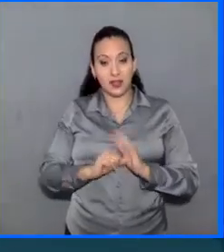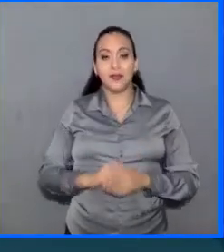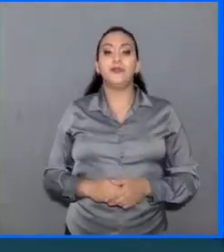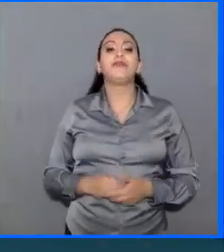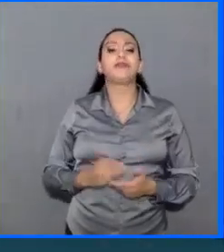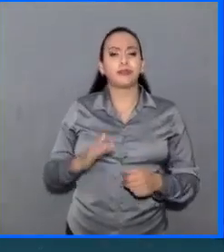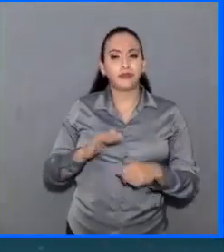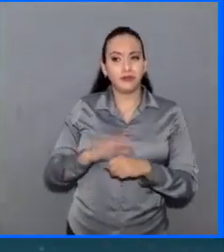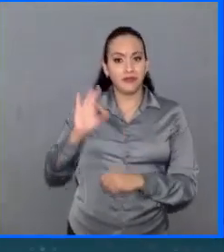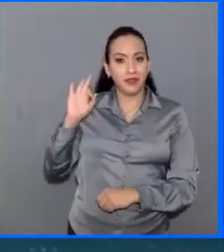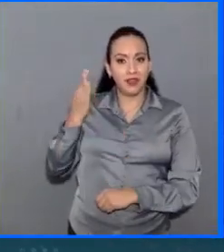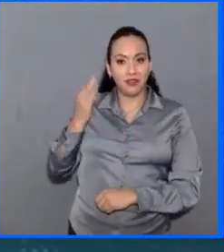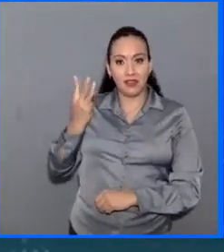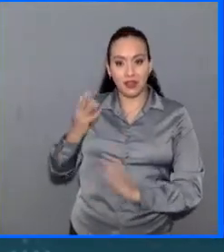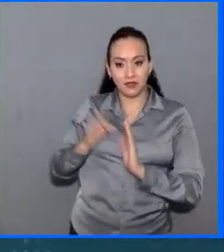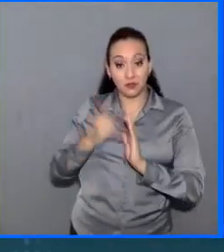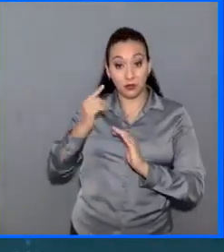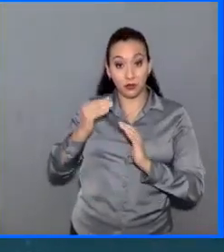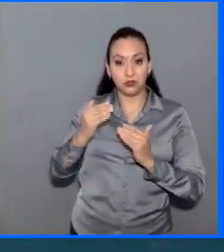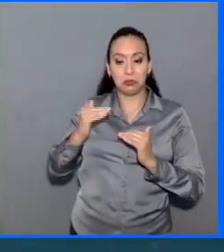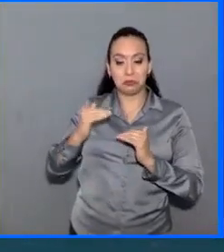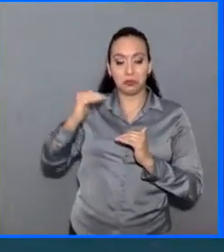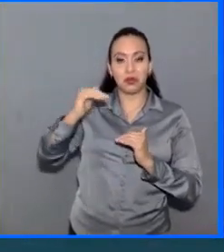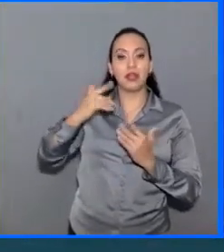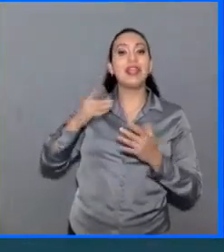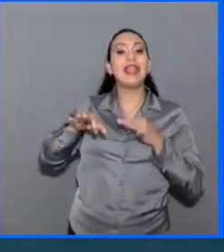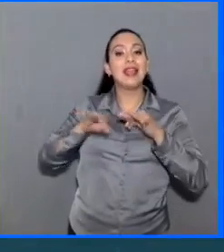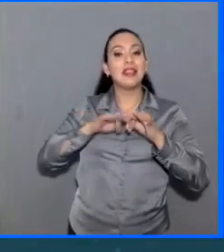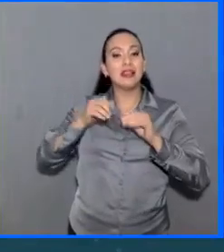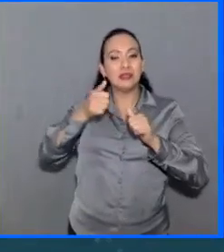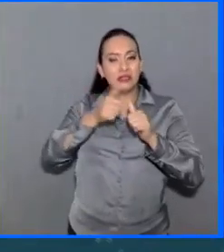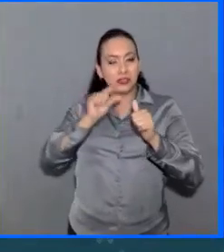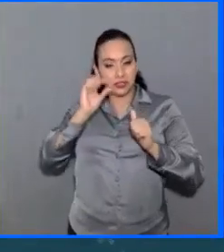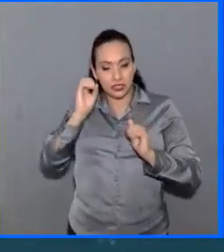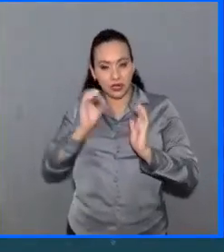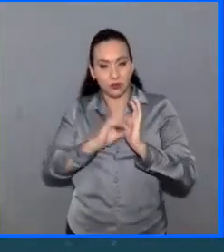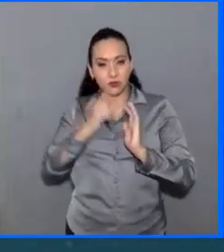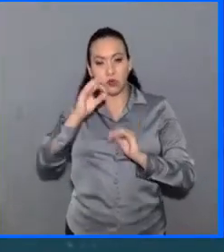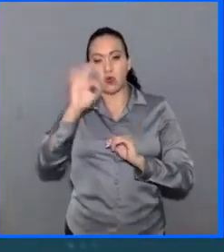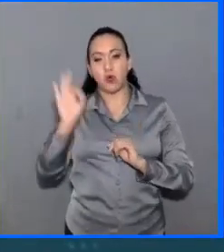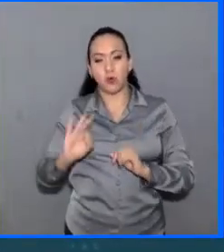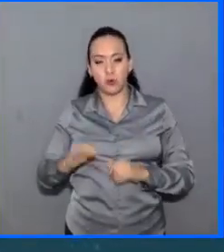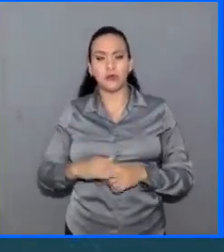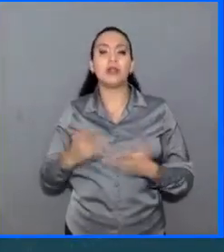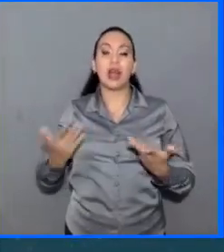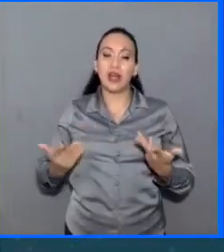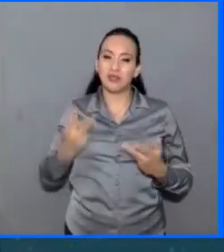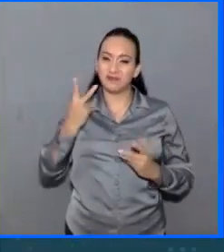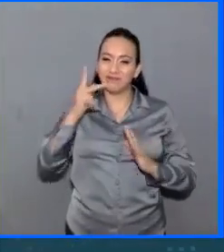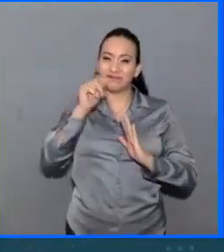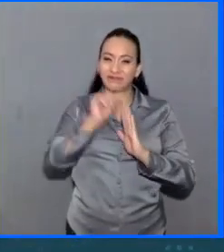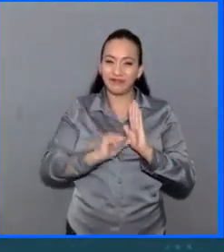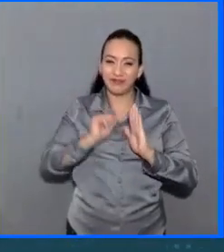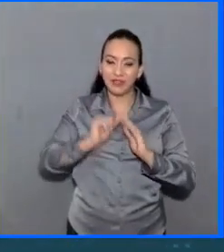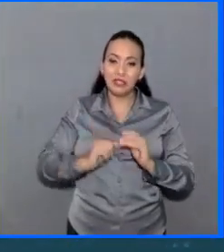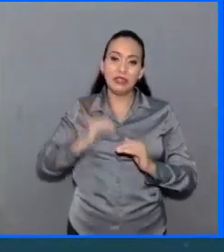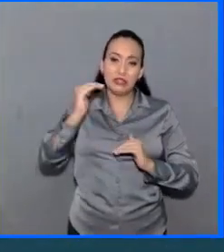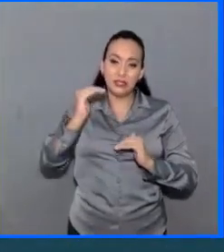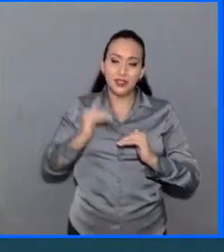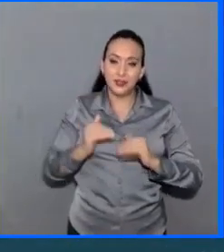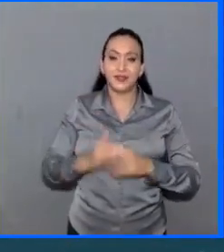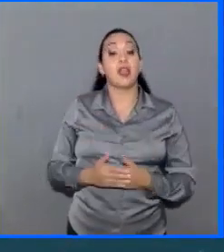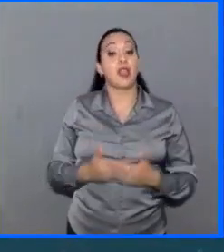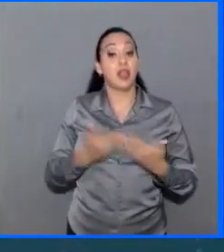febrero 3.1%, y el empleo retrocedió 0.1%, sumando 2 meses a la baja. Por otra parte, el